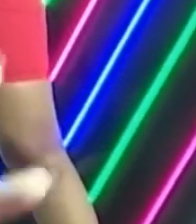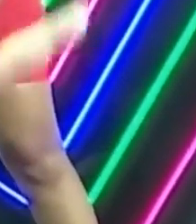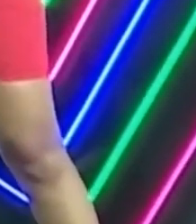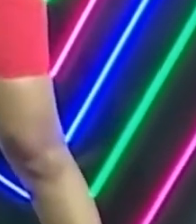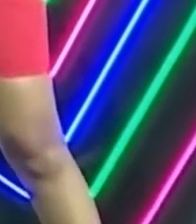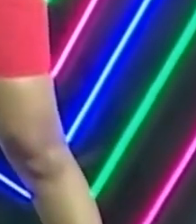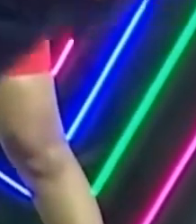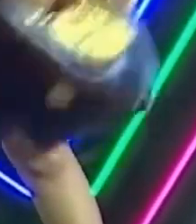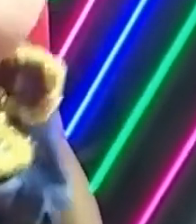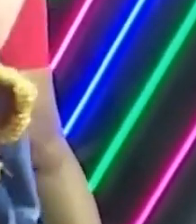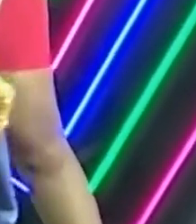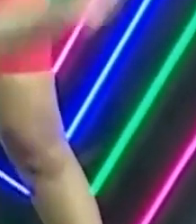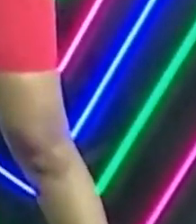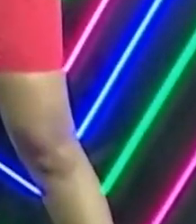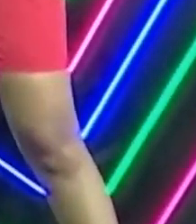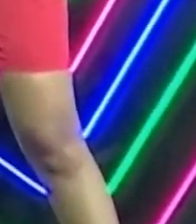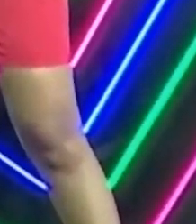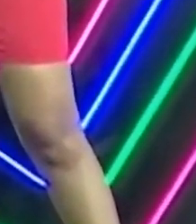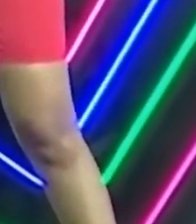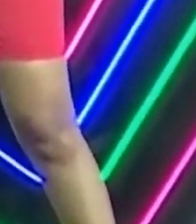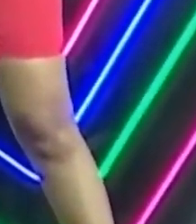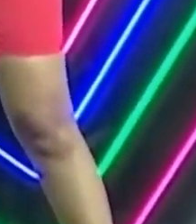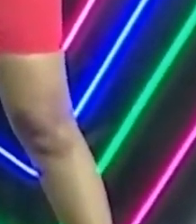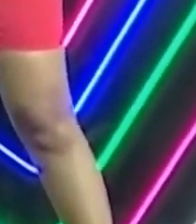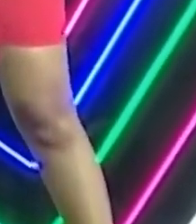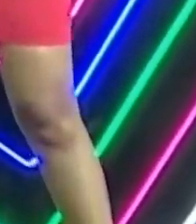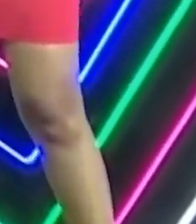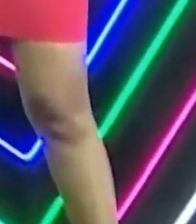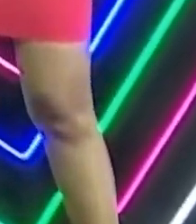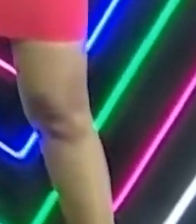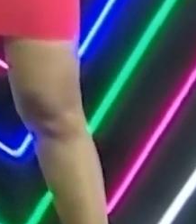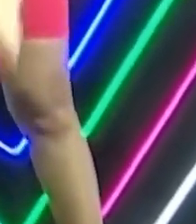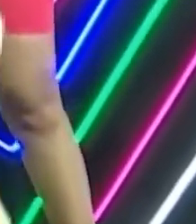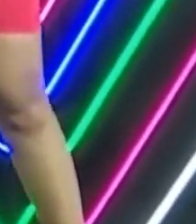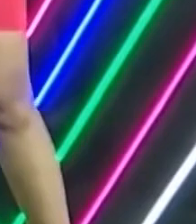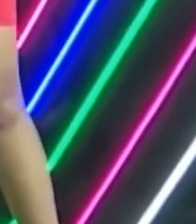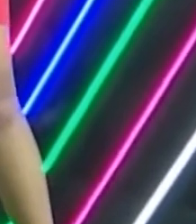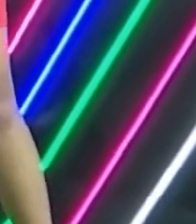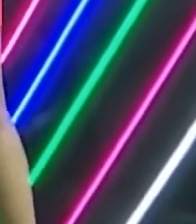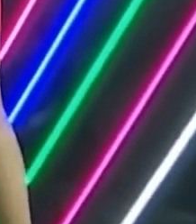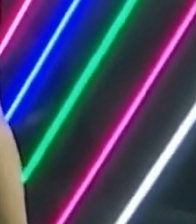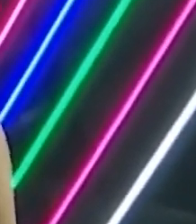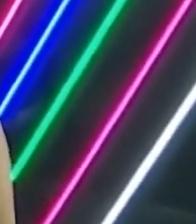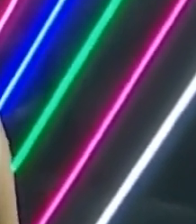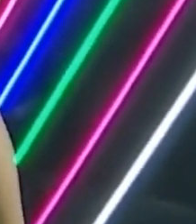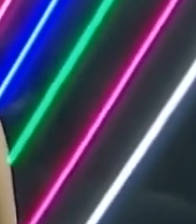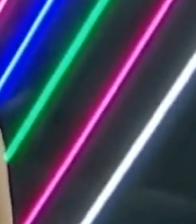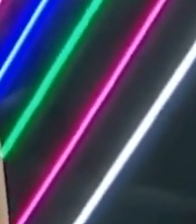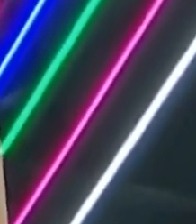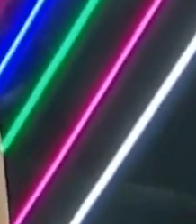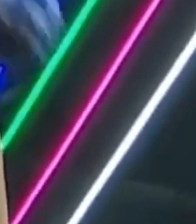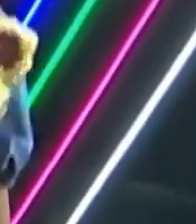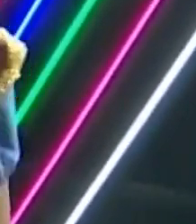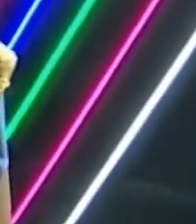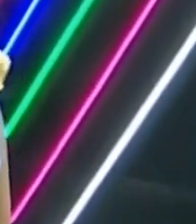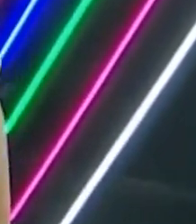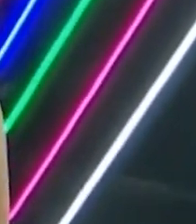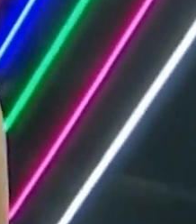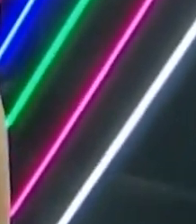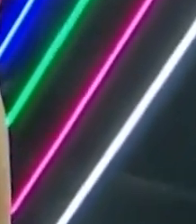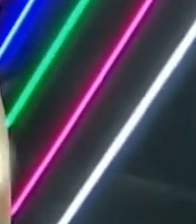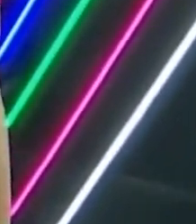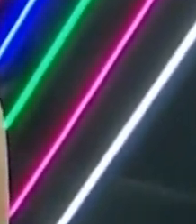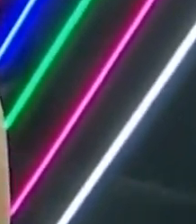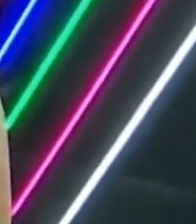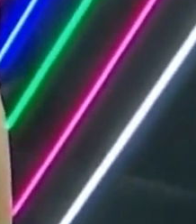tendrán a disposición toda esta tecnología para disfrutarla. Vas a poder jugar Epos en vivo, vas a ver Claro Video con la última tendencia